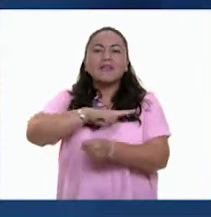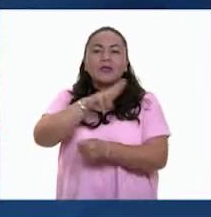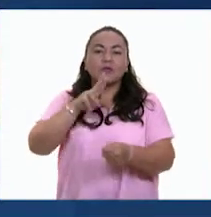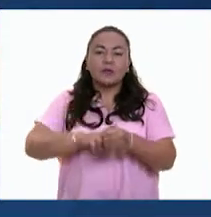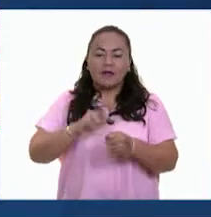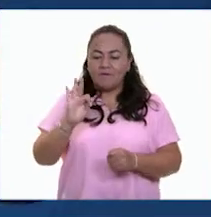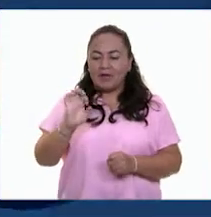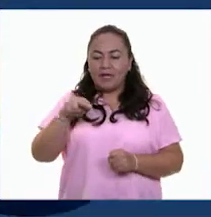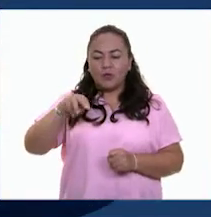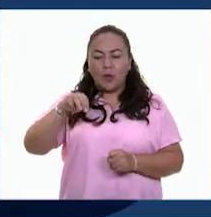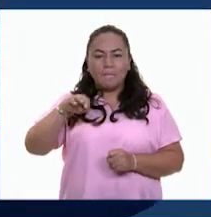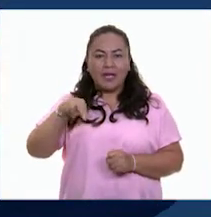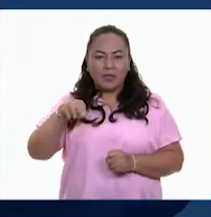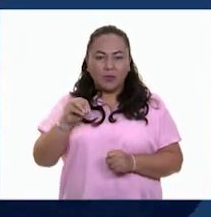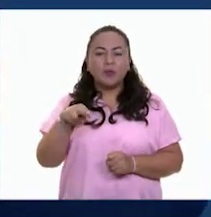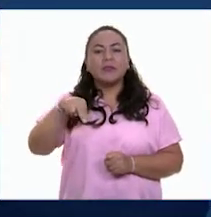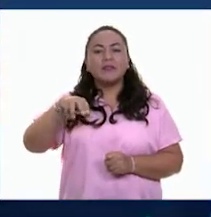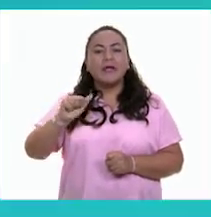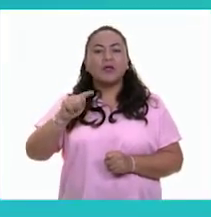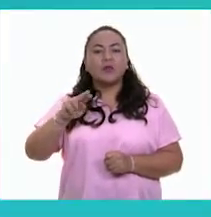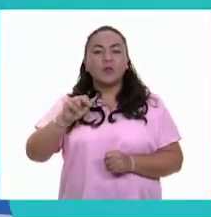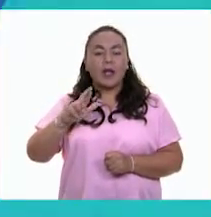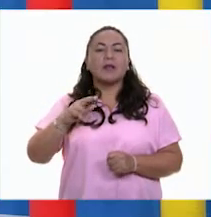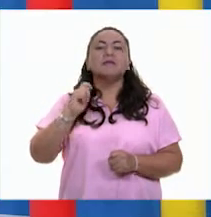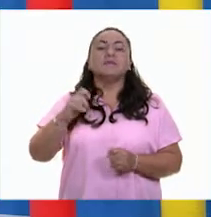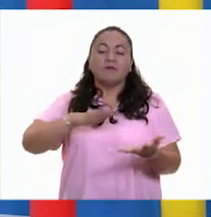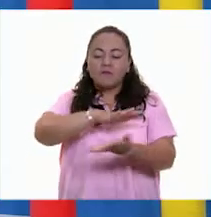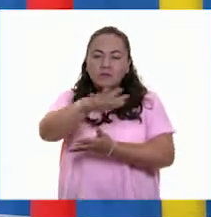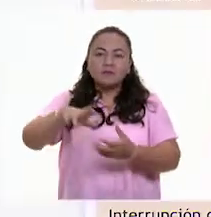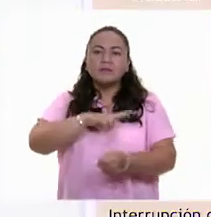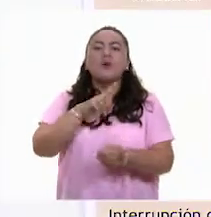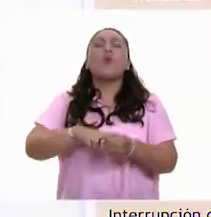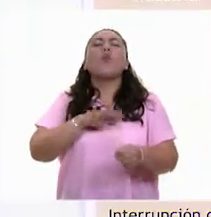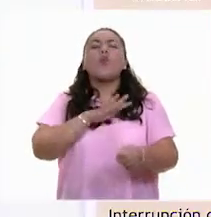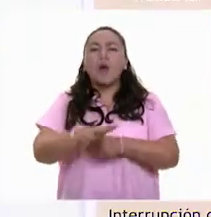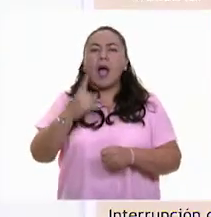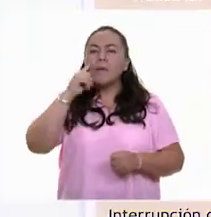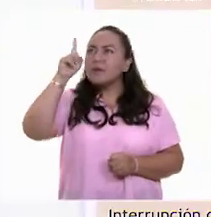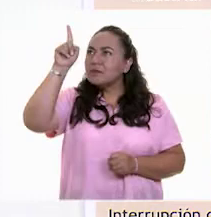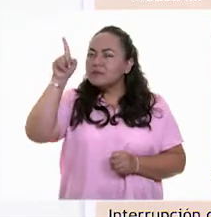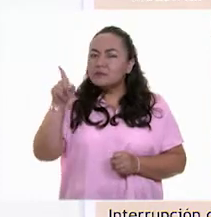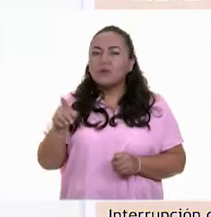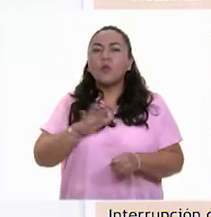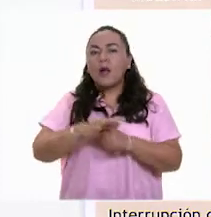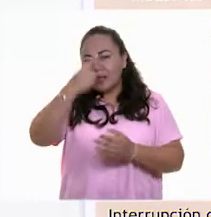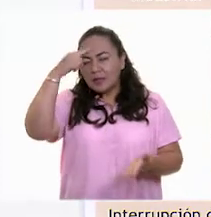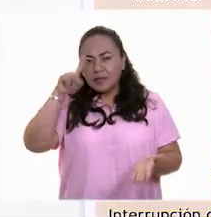bien, aquí las tenemos en la mesa. ¿Cuál sería? Busca bien y ¿cuál sería su definición?